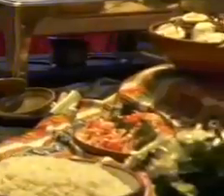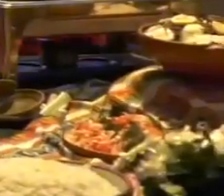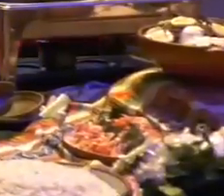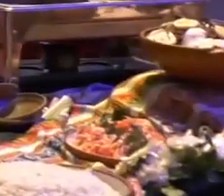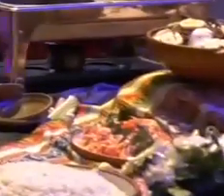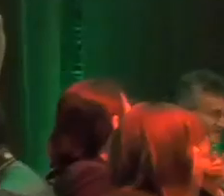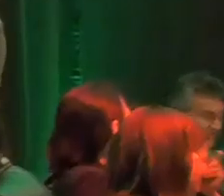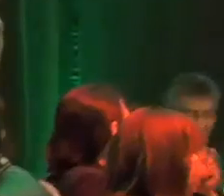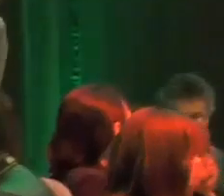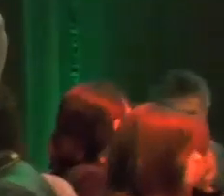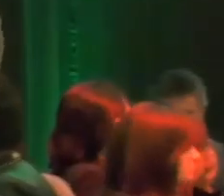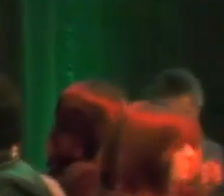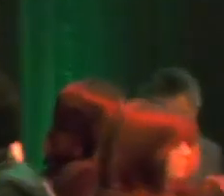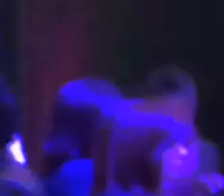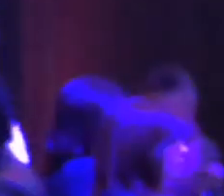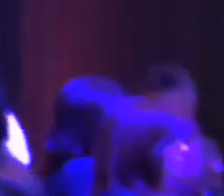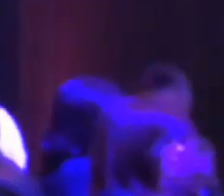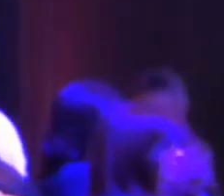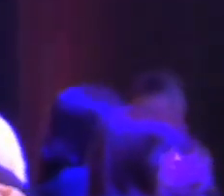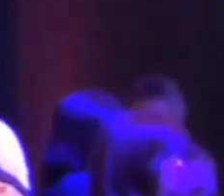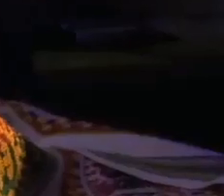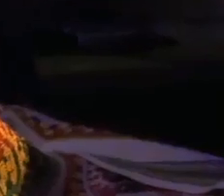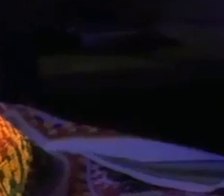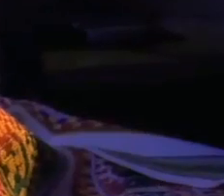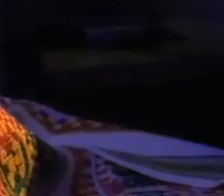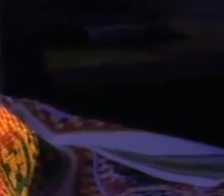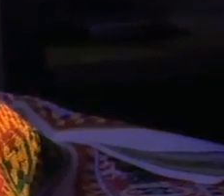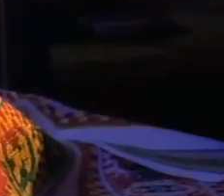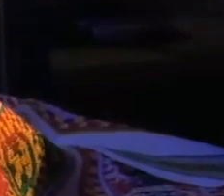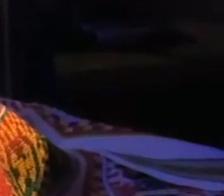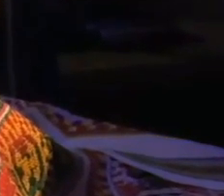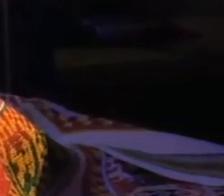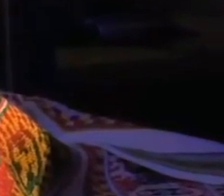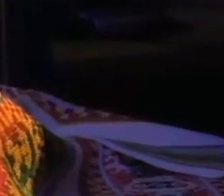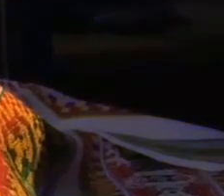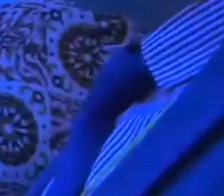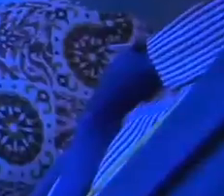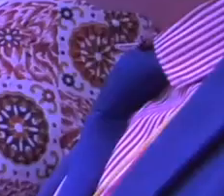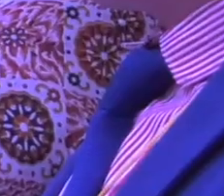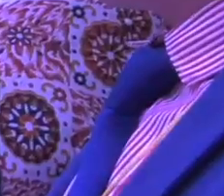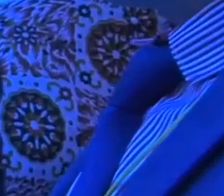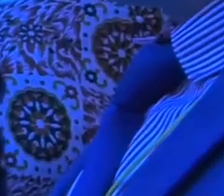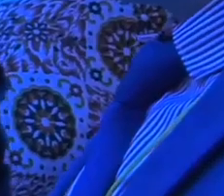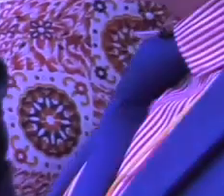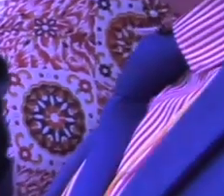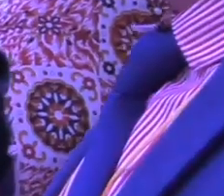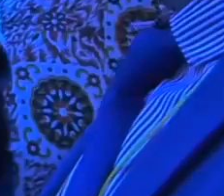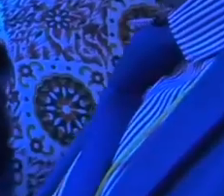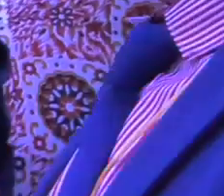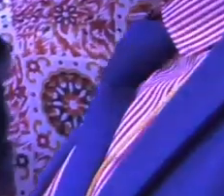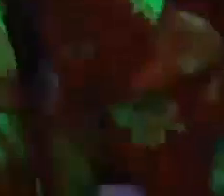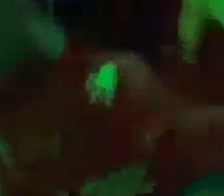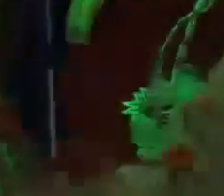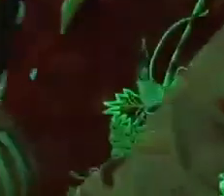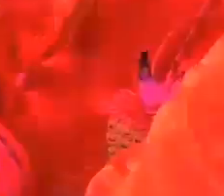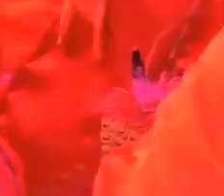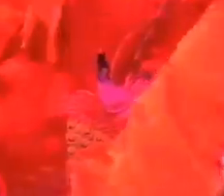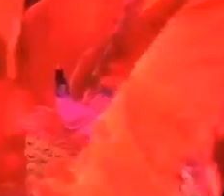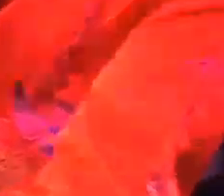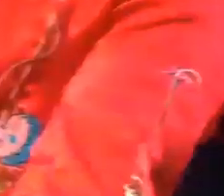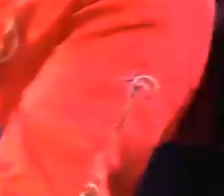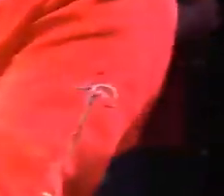valluna, tienes un inigualable, tienen tus noches de